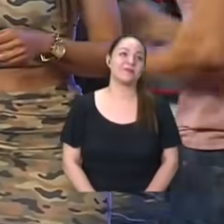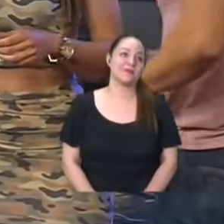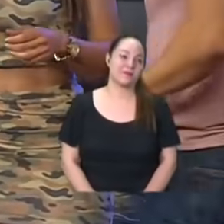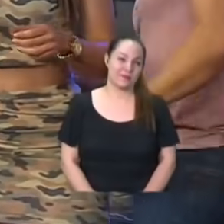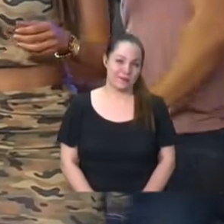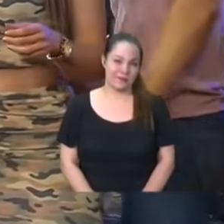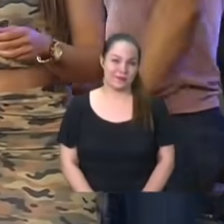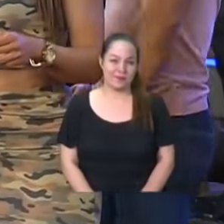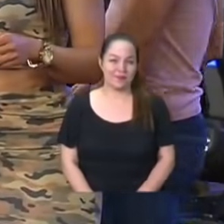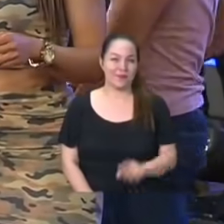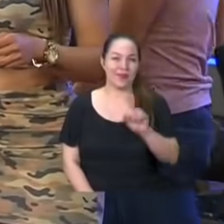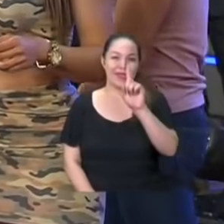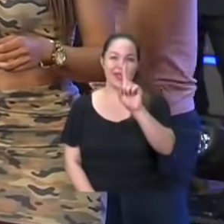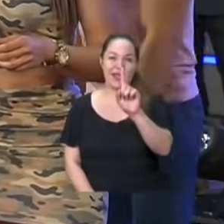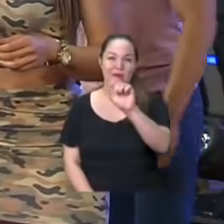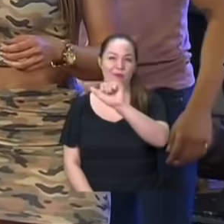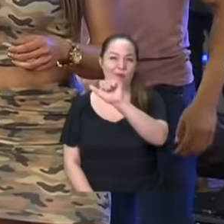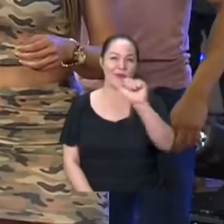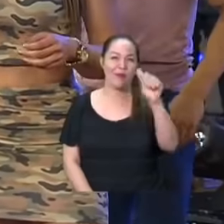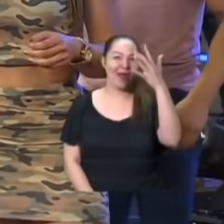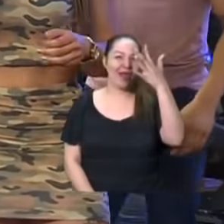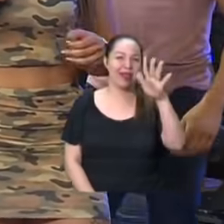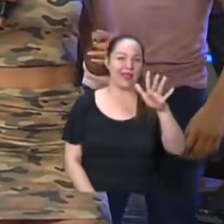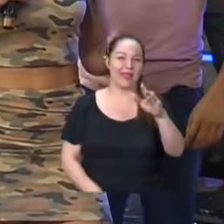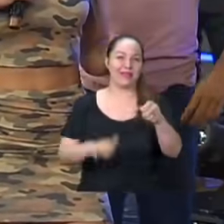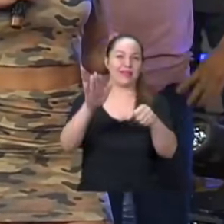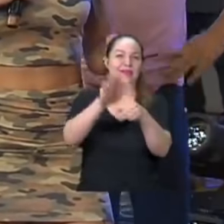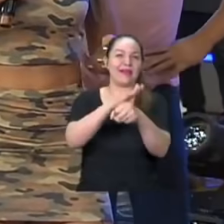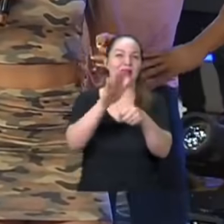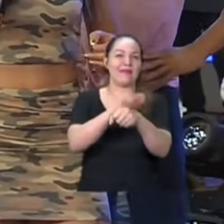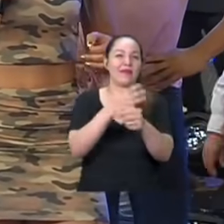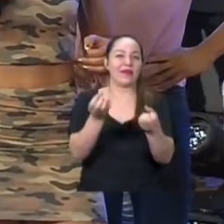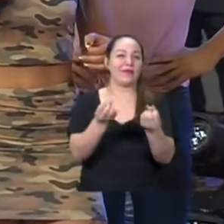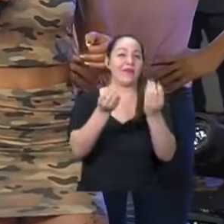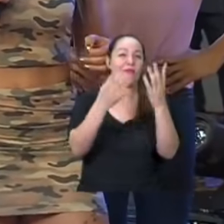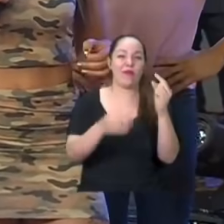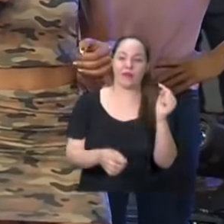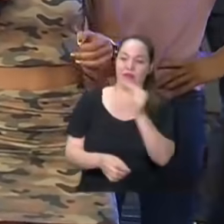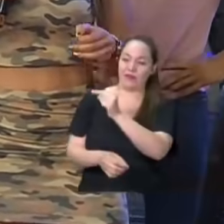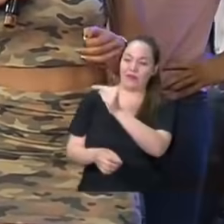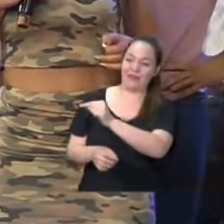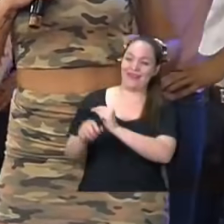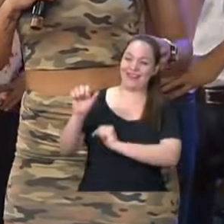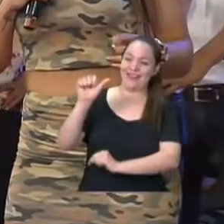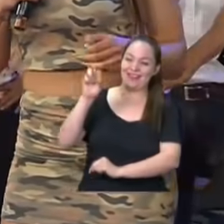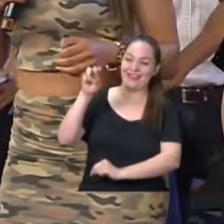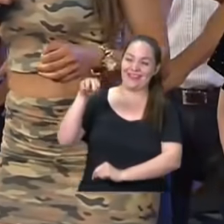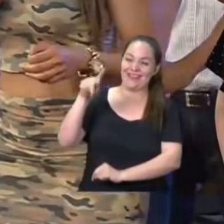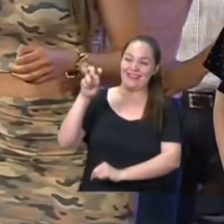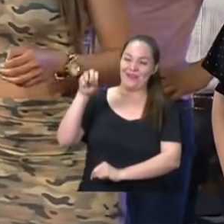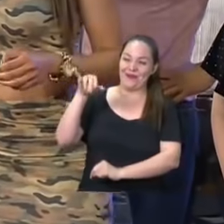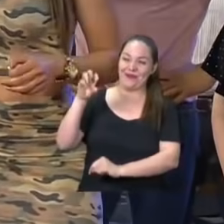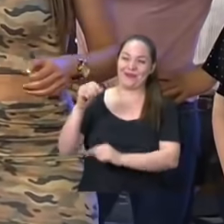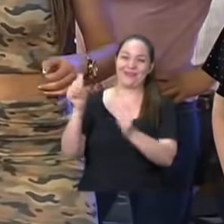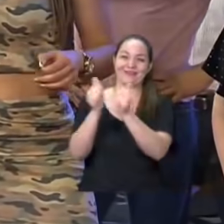Del 1 al 10, ¿qué calificación le da a Antonio en ese momento, en ese